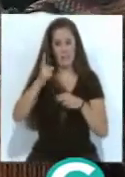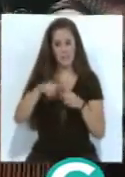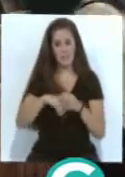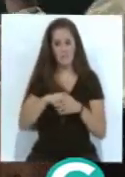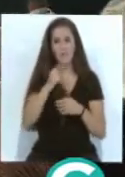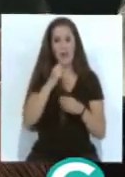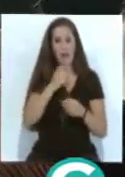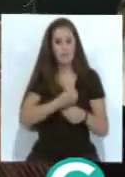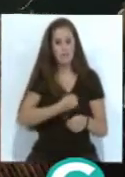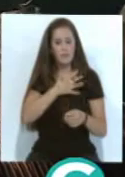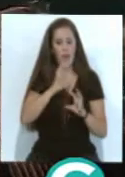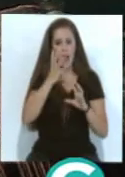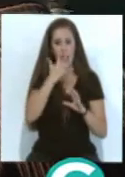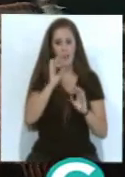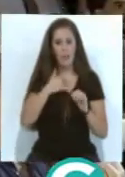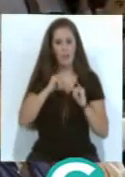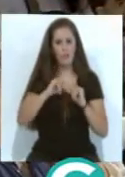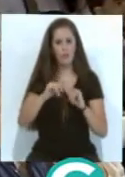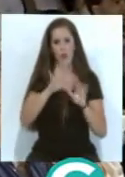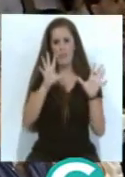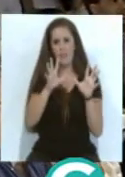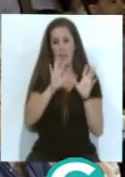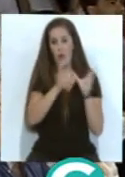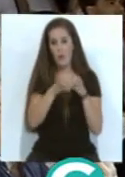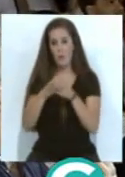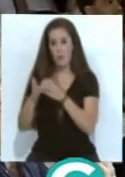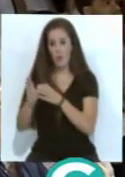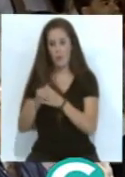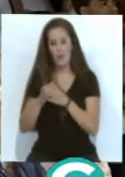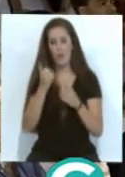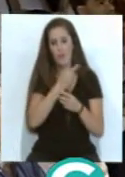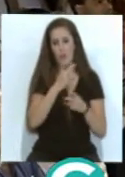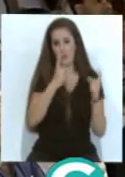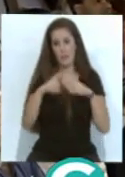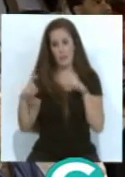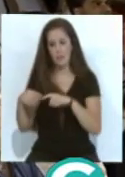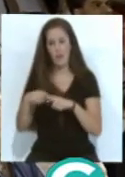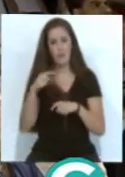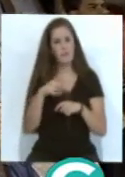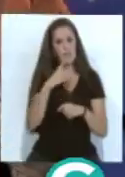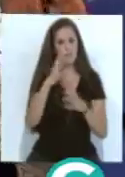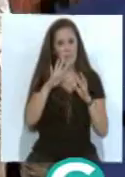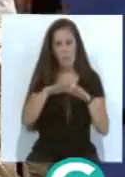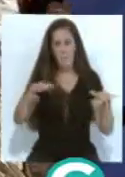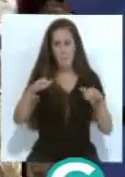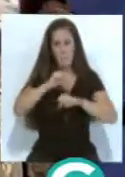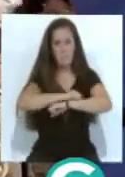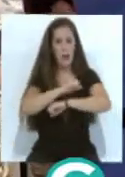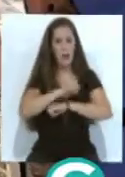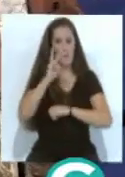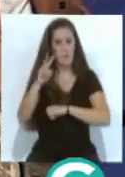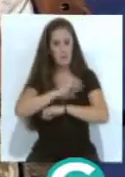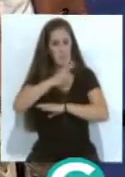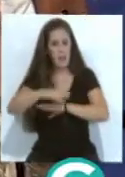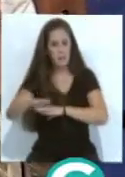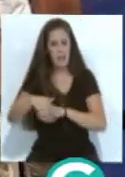al carnaval que pudieron disfrutar de un total de 10 agrupaciones entre ambas citas en este privilegiado balcón con vistas al mar.